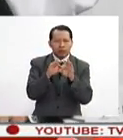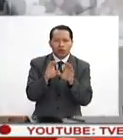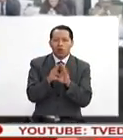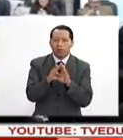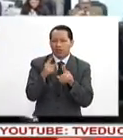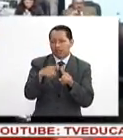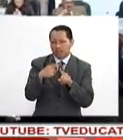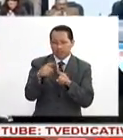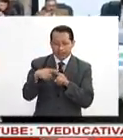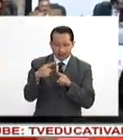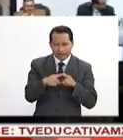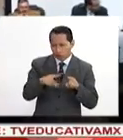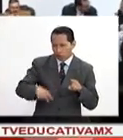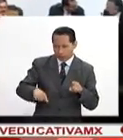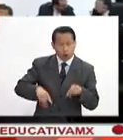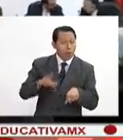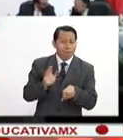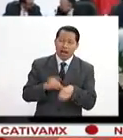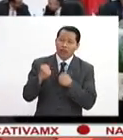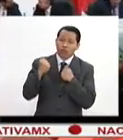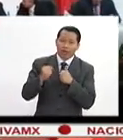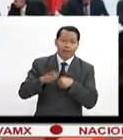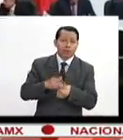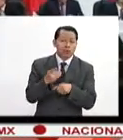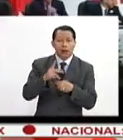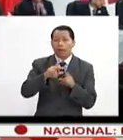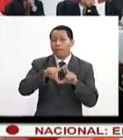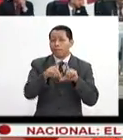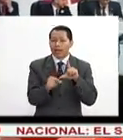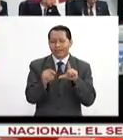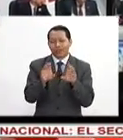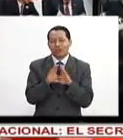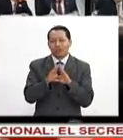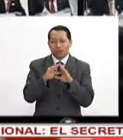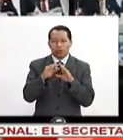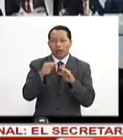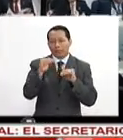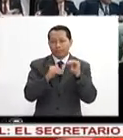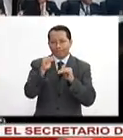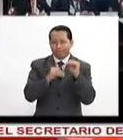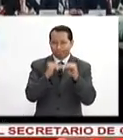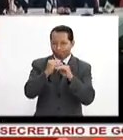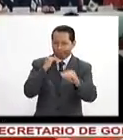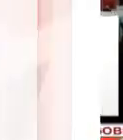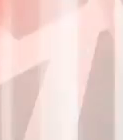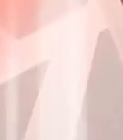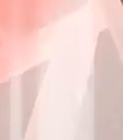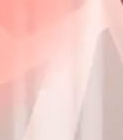distintos ámbitos de gobierno porque sienta las bases para un país con menor desigualdad social.